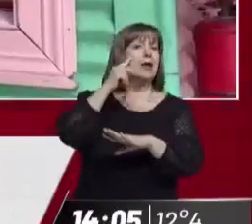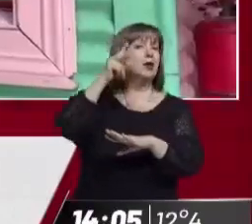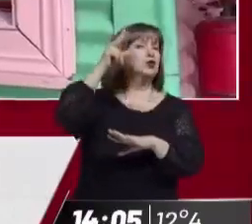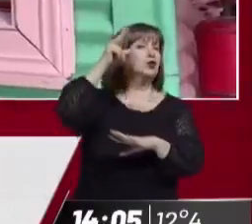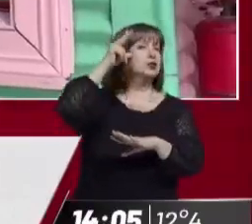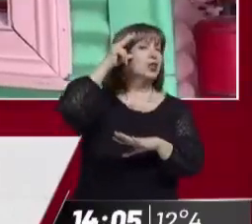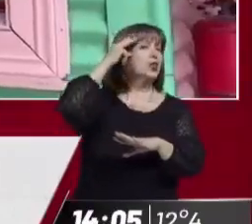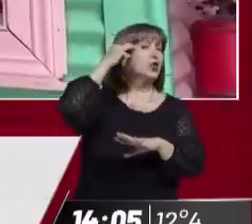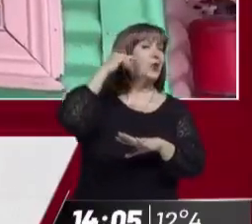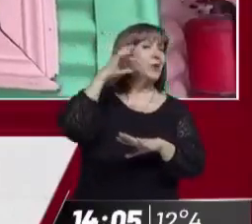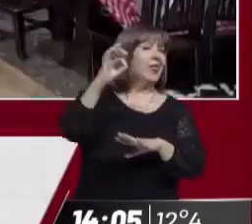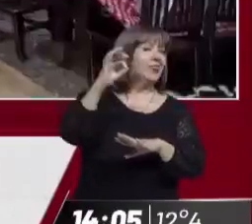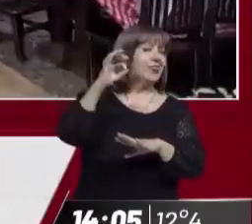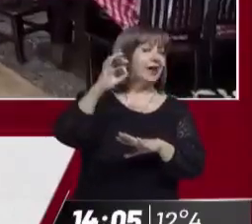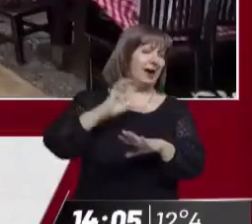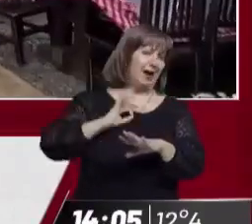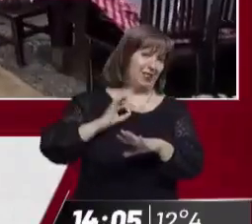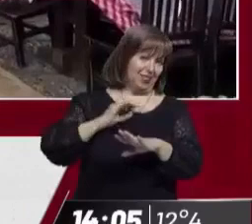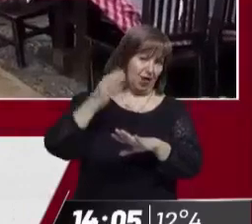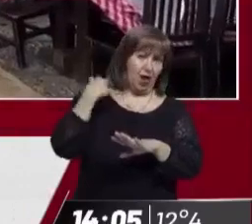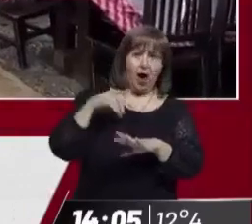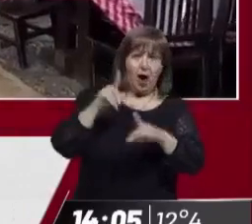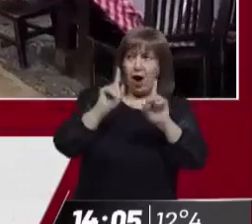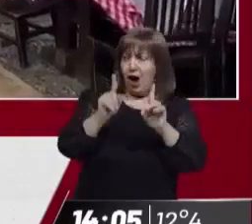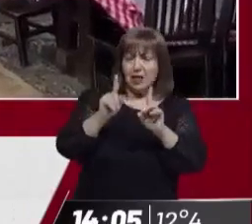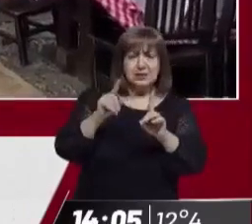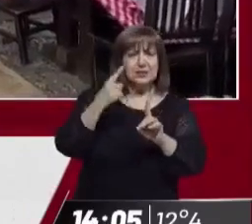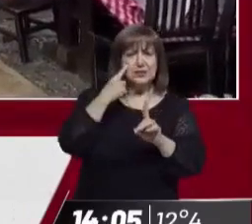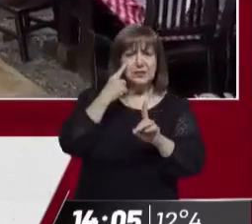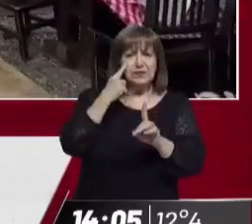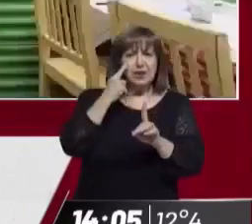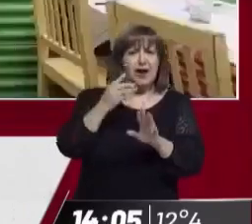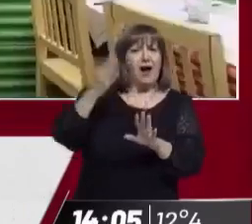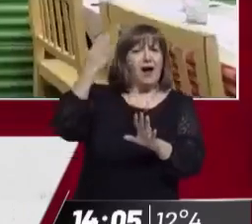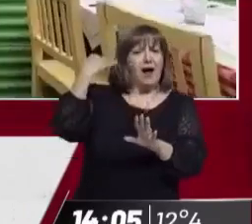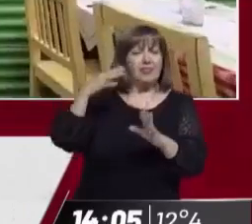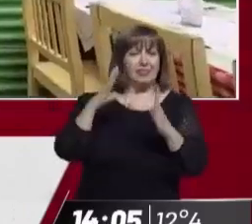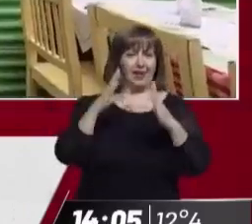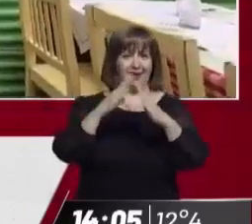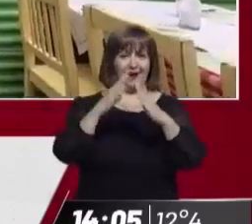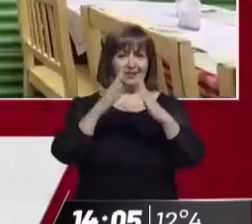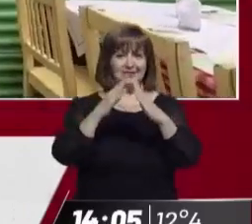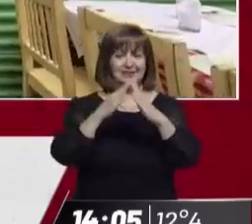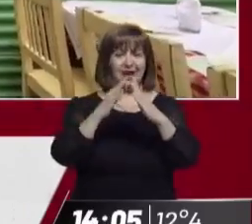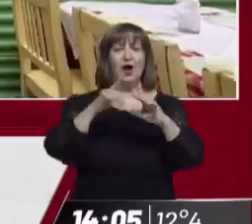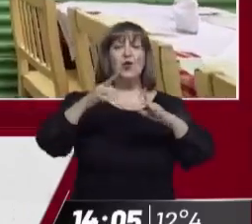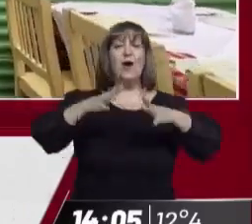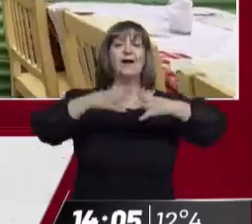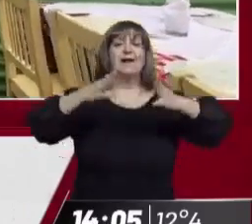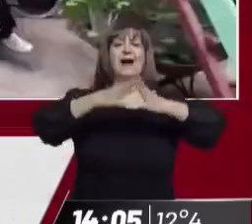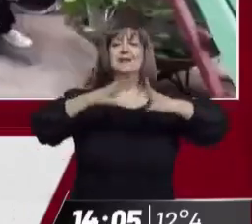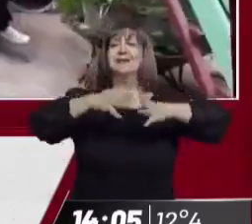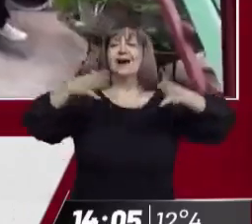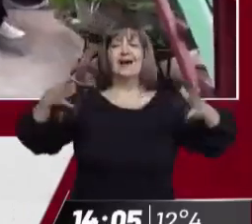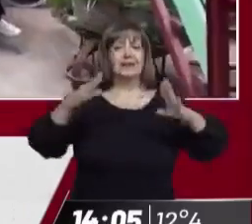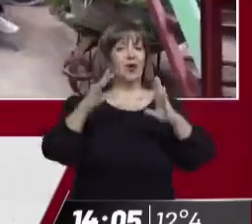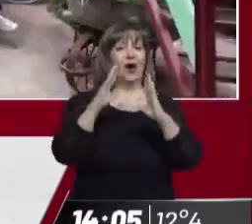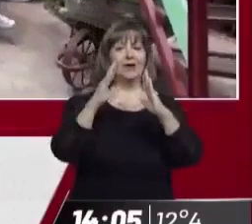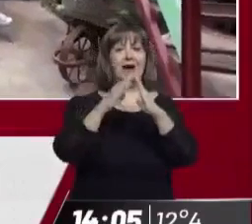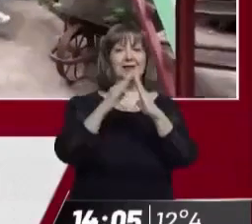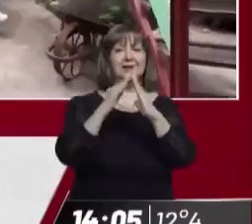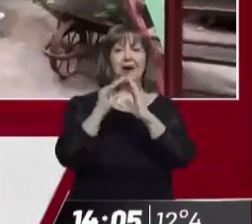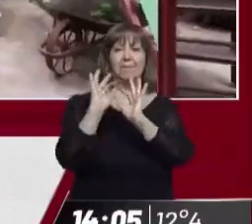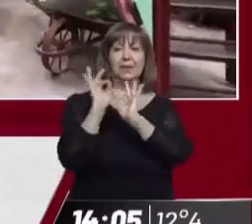1890, y nada, la verdad que la gente se va muy contenta con lo que es el lugar, porque está súper